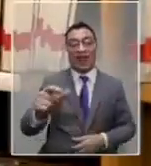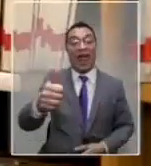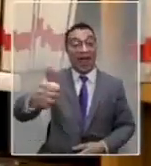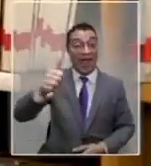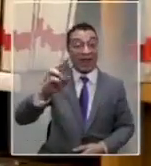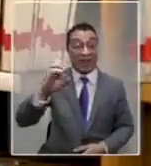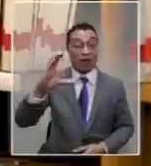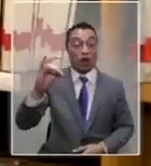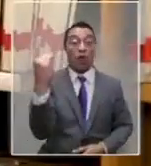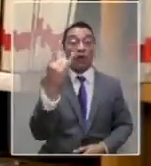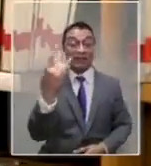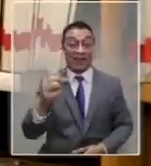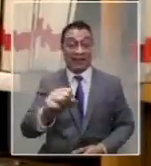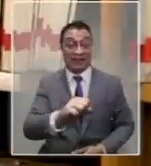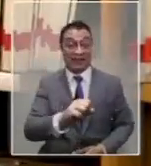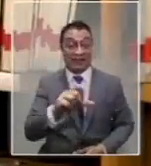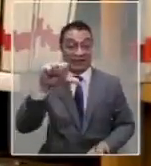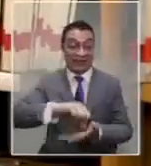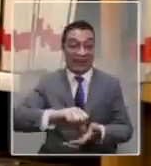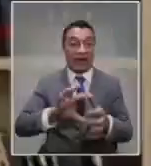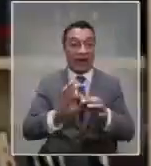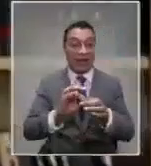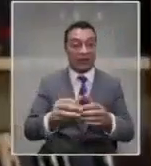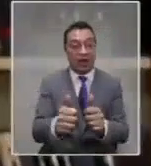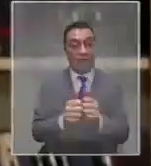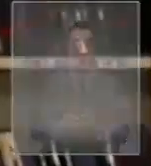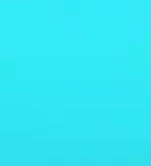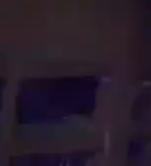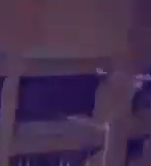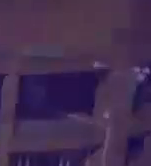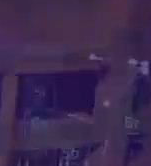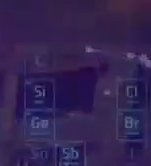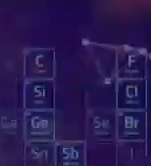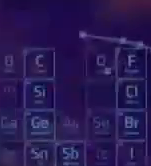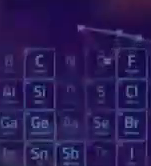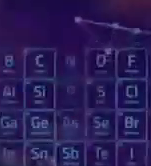González, rector de la Universidad Central. Gracias por acompañarnos.